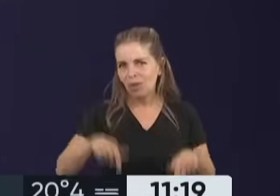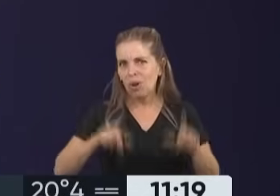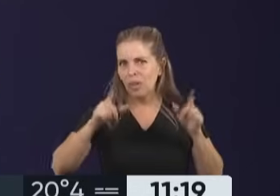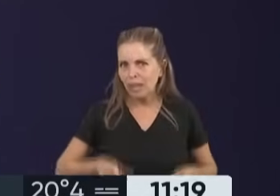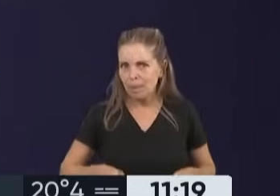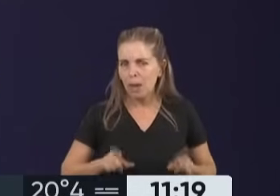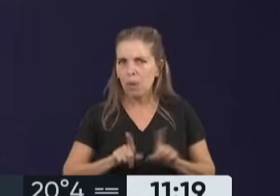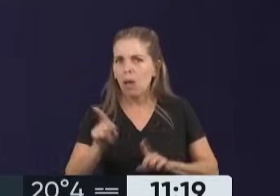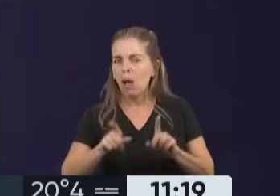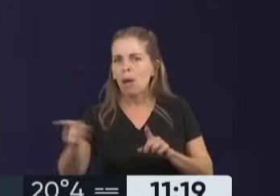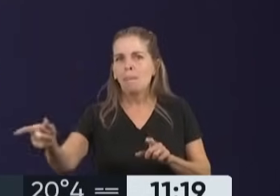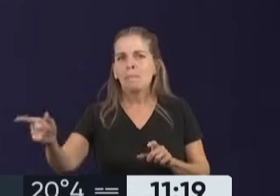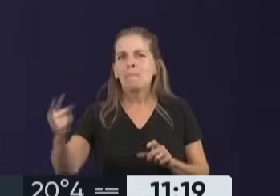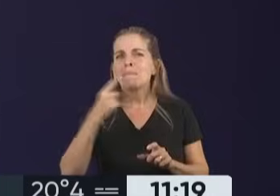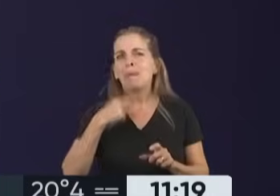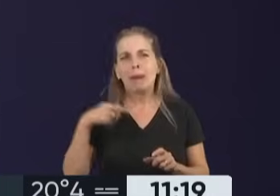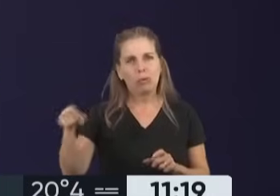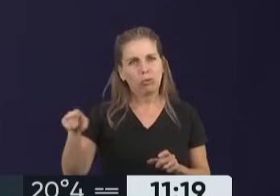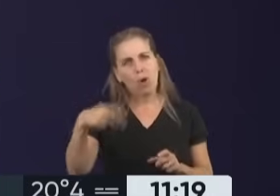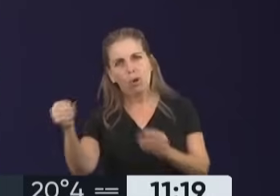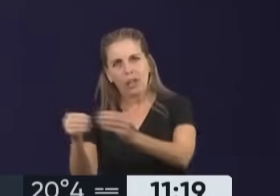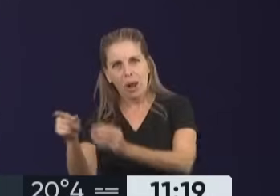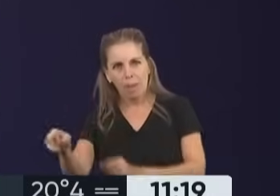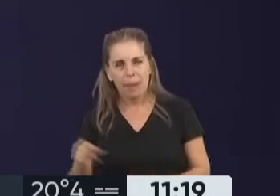me preguntó, no sé si Juan Pablo Sofía,